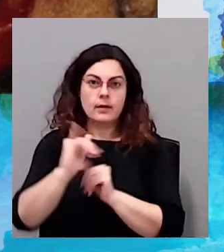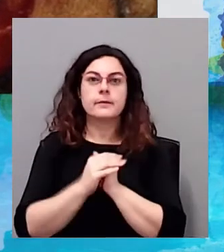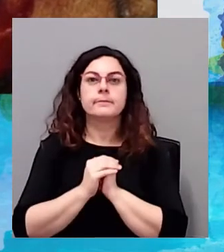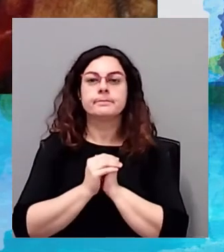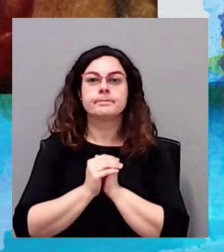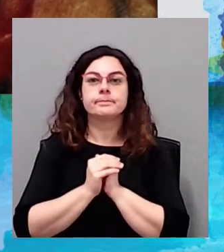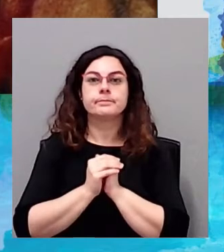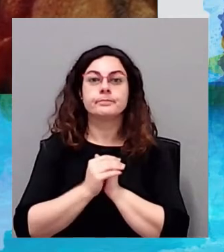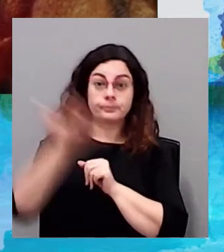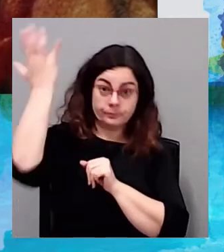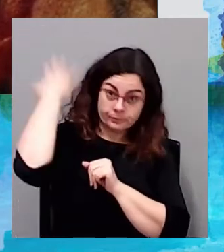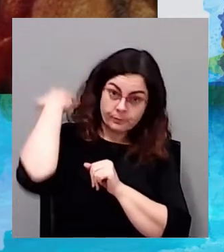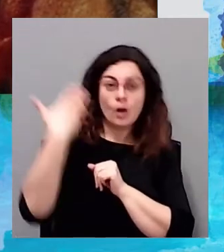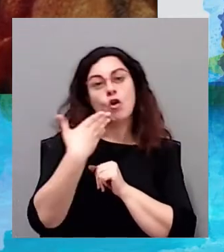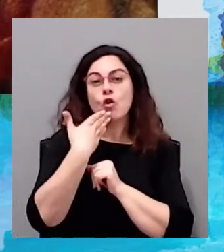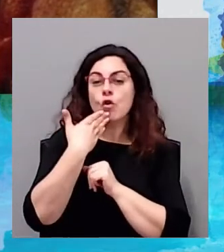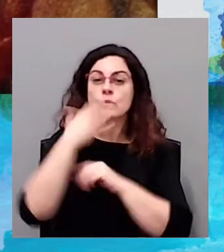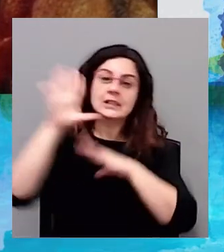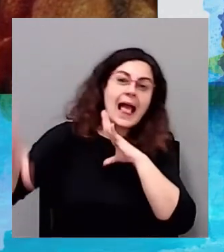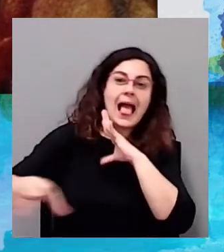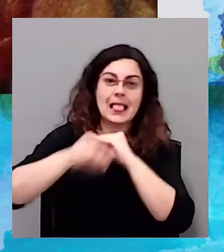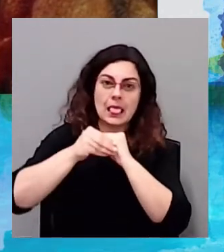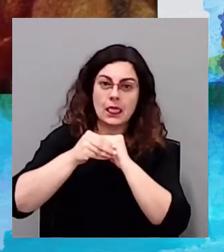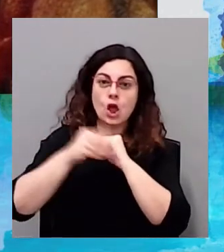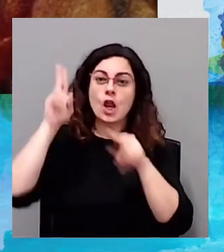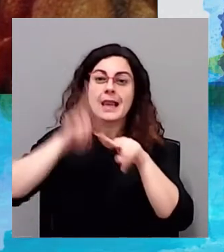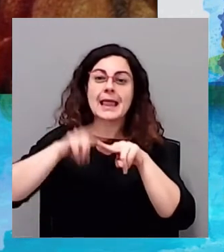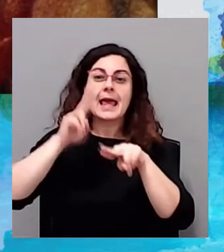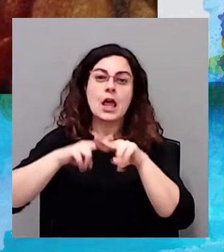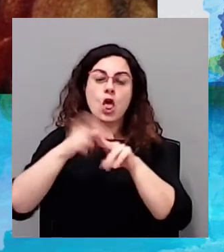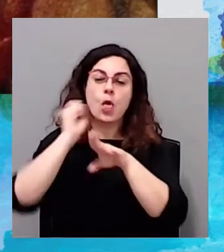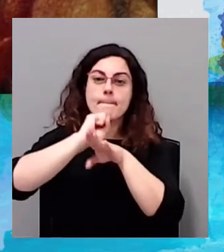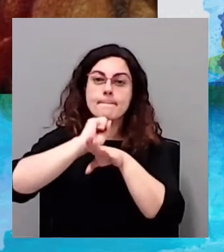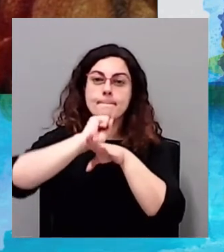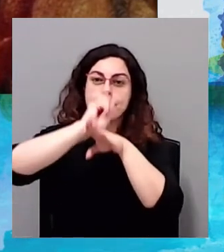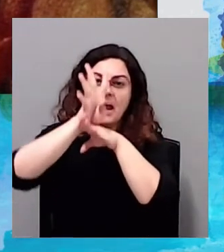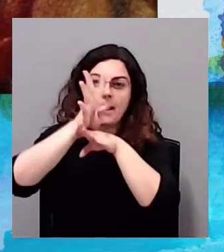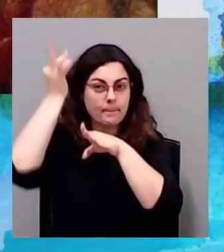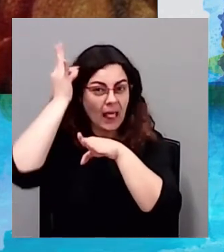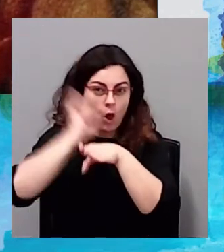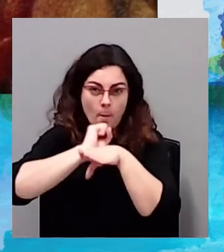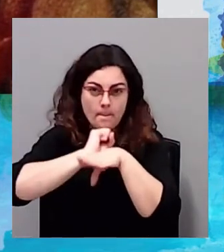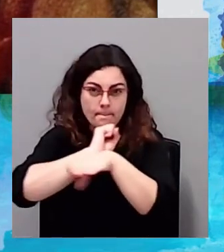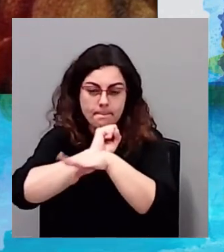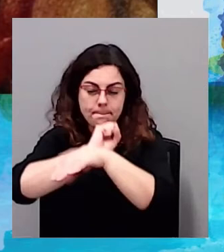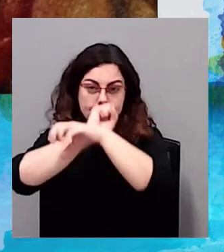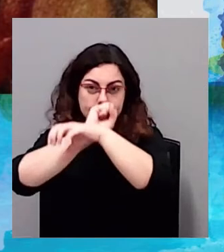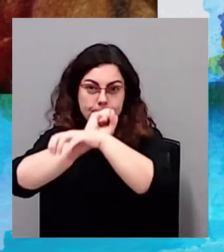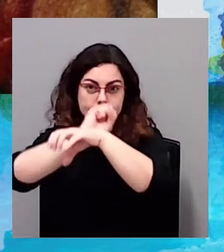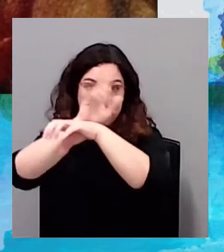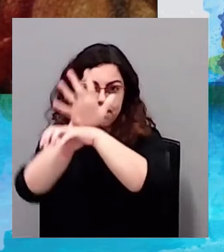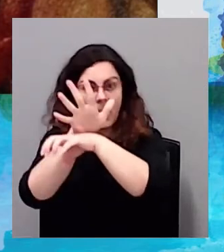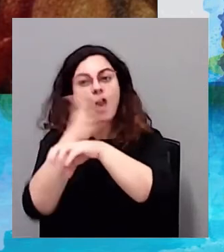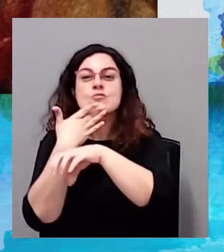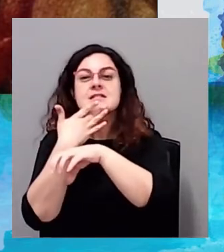Sobre el lomo, como si fuera un añadido de líneas negras de carbón, hay pelo fuerte que nos puede recordar un matorral sobre un